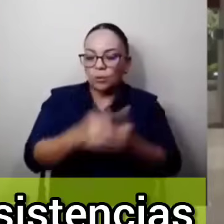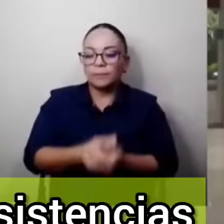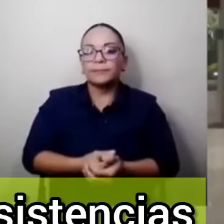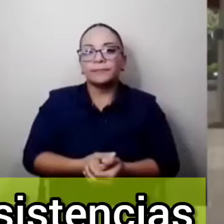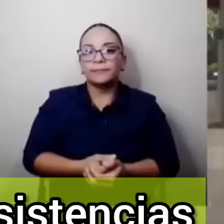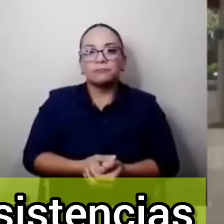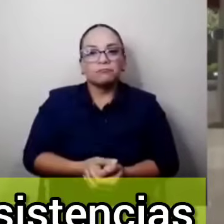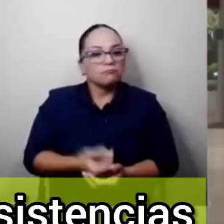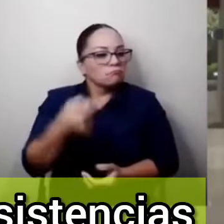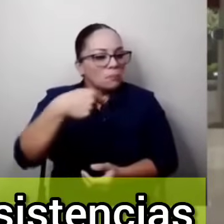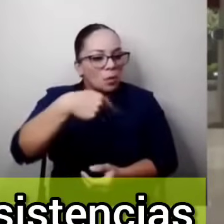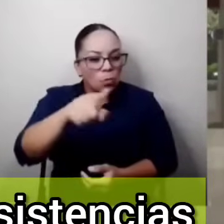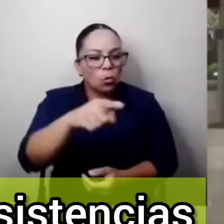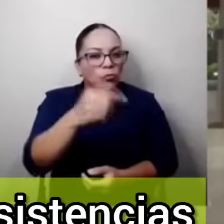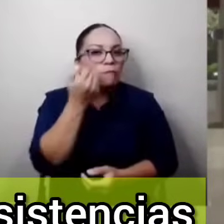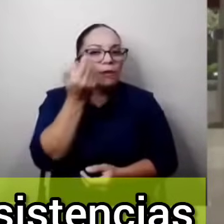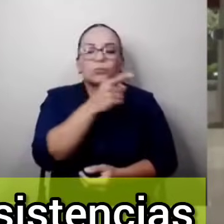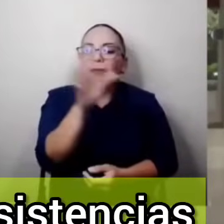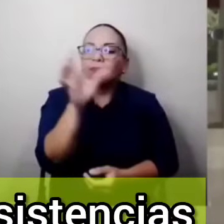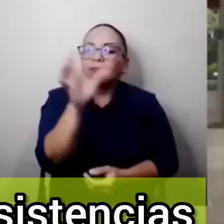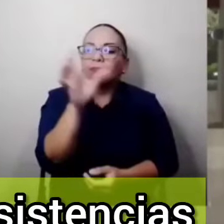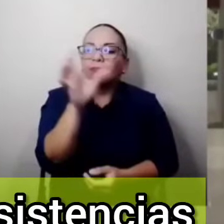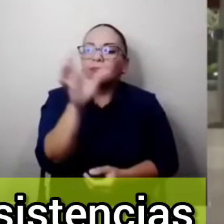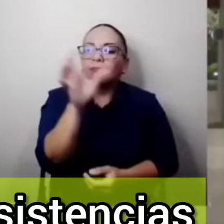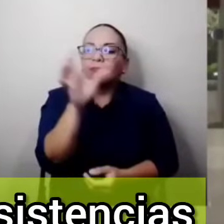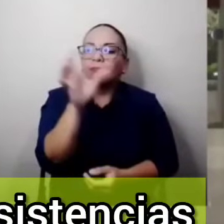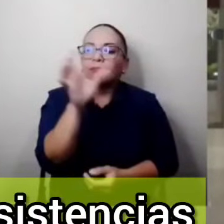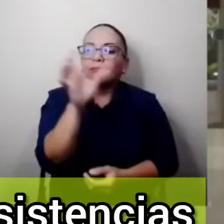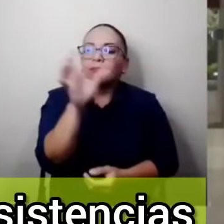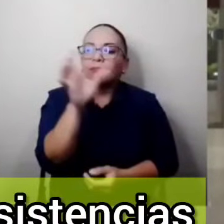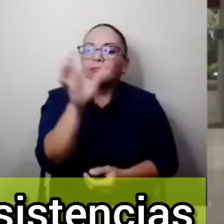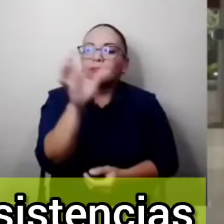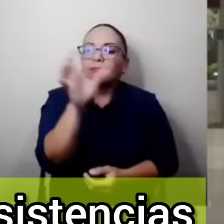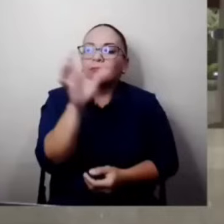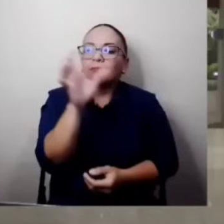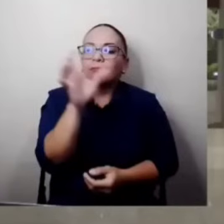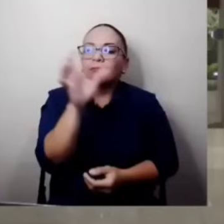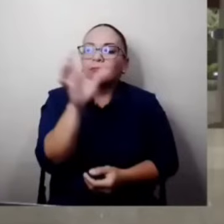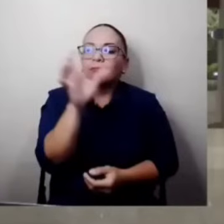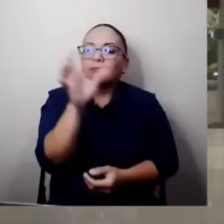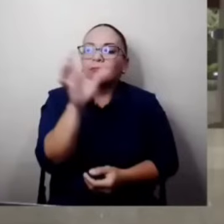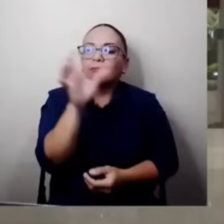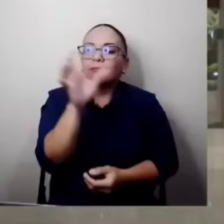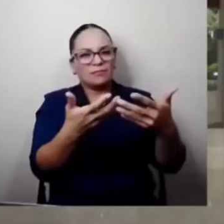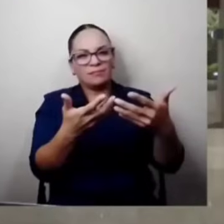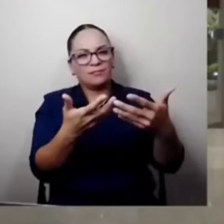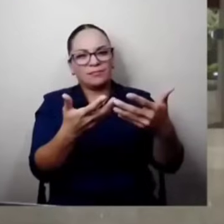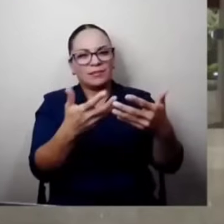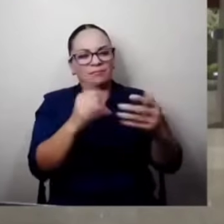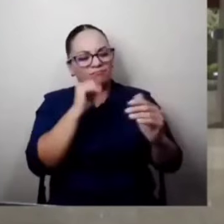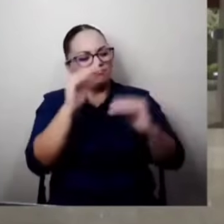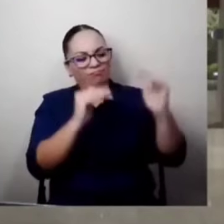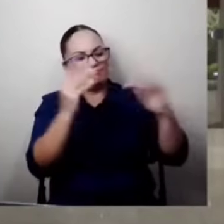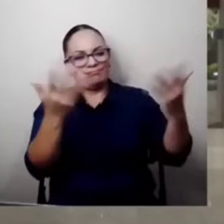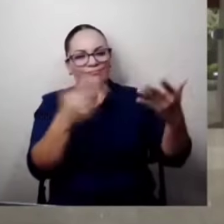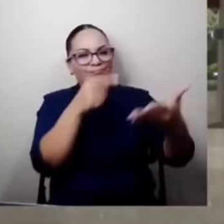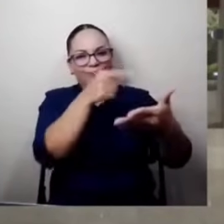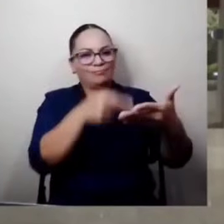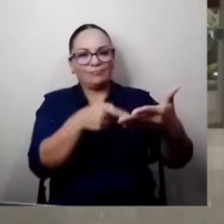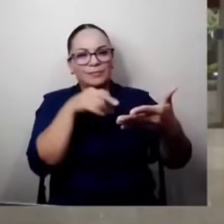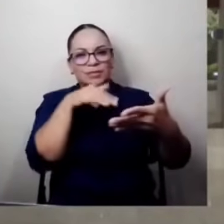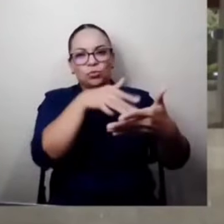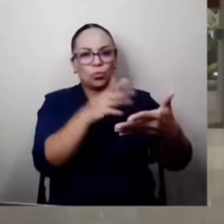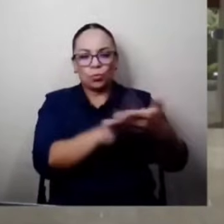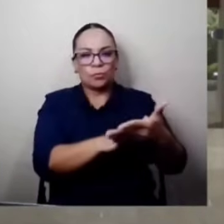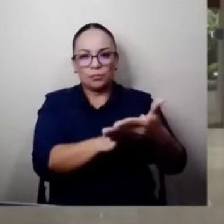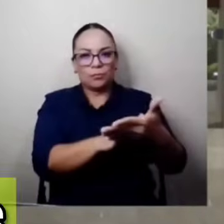se van a dar cuenta de este montón de inconsistencias que tiene el estudio, totales mal